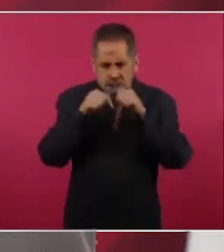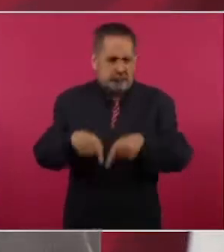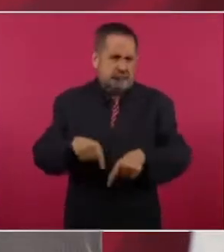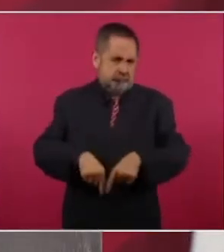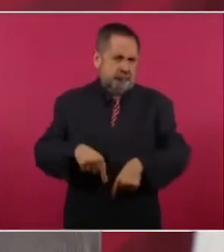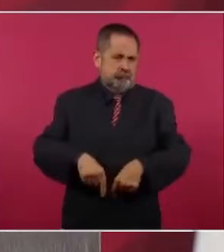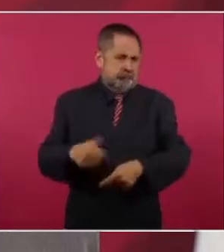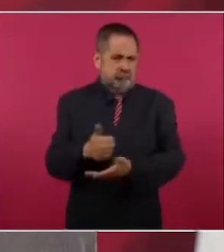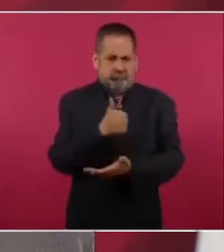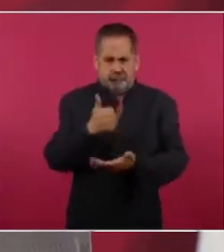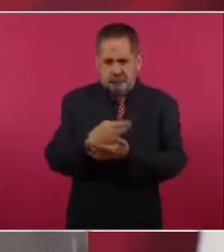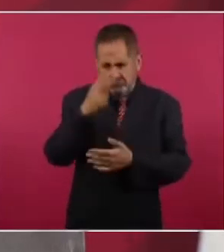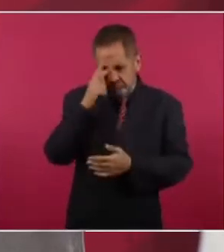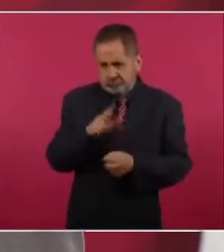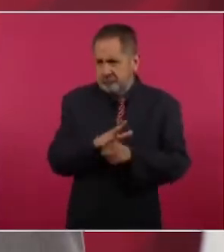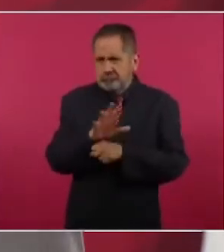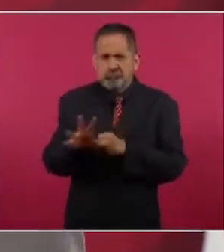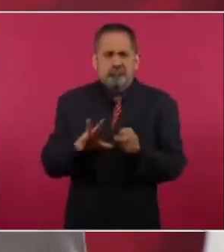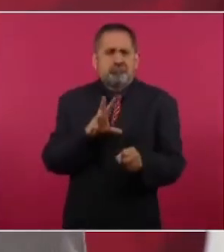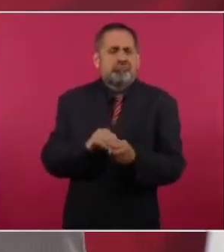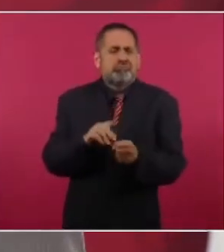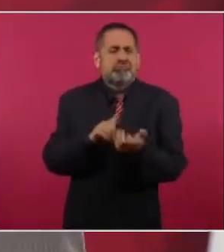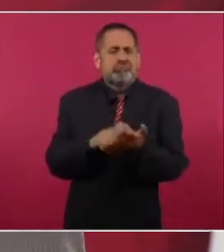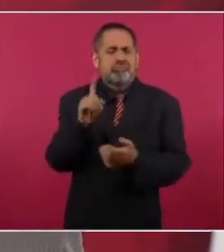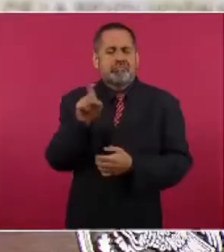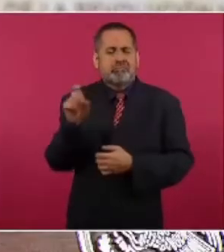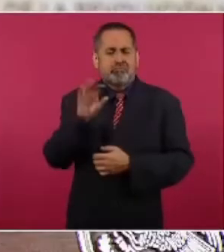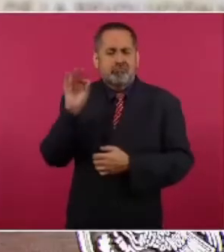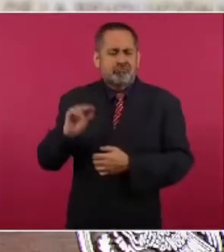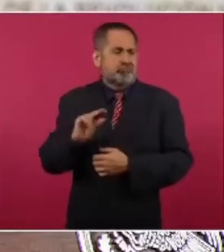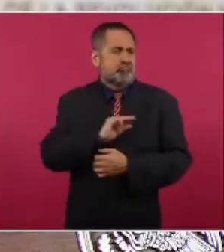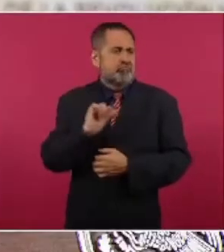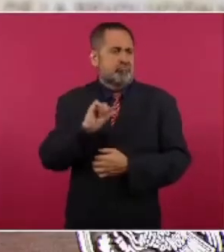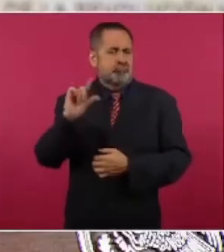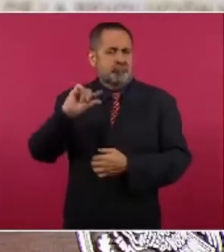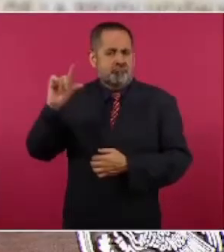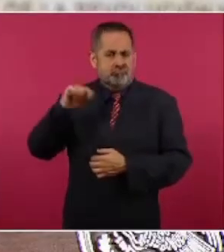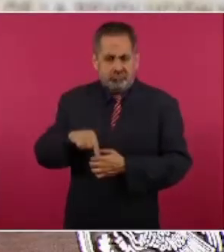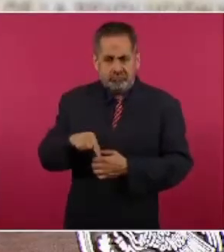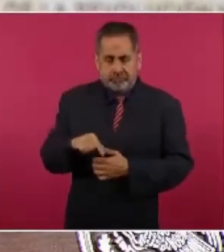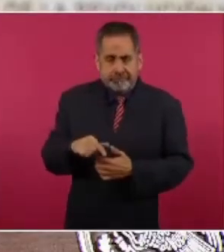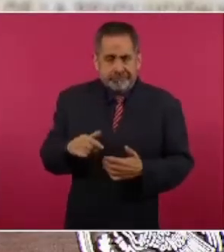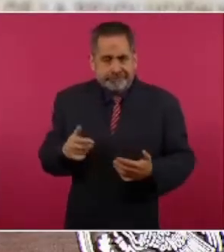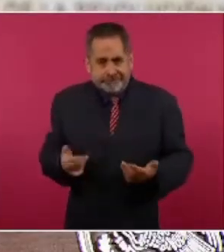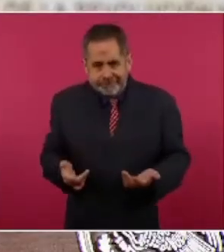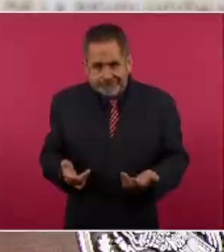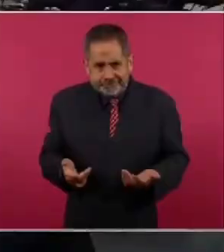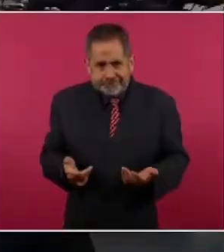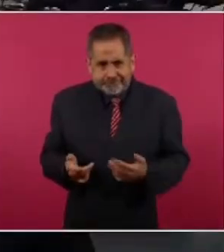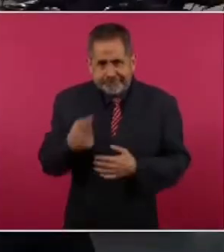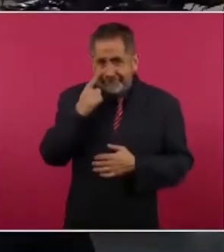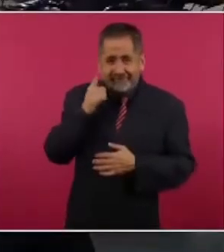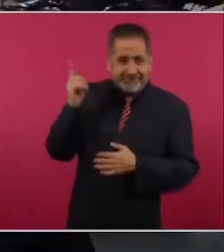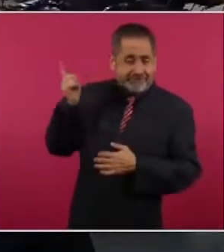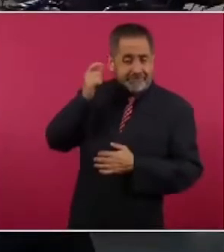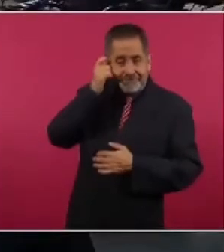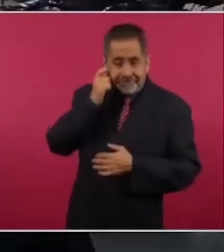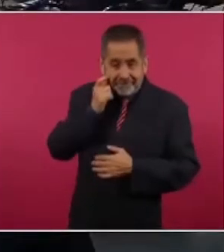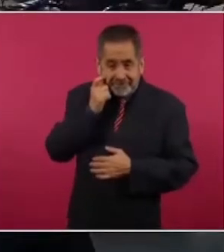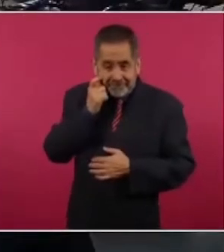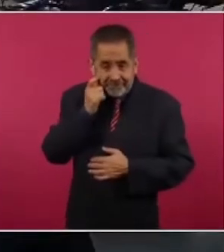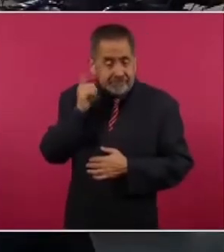Aquí casi tenemos el 100% de especialistas, pero acabamos de ver Guerrero